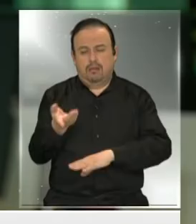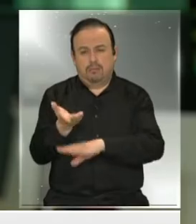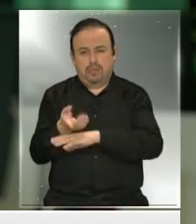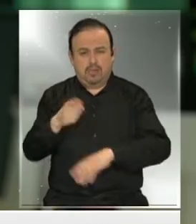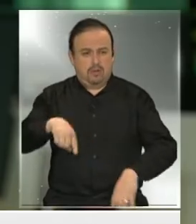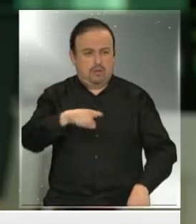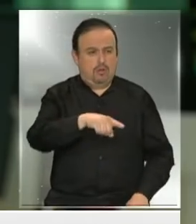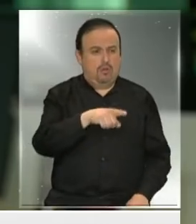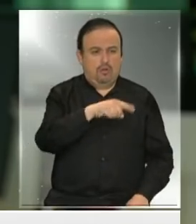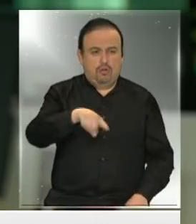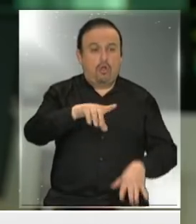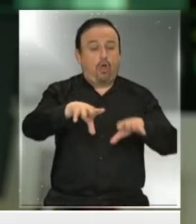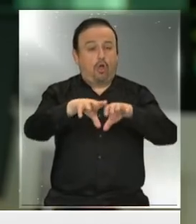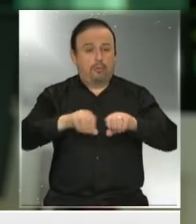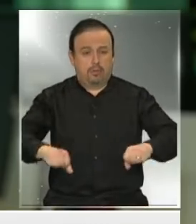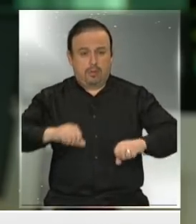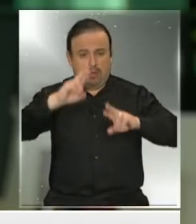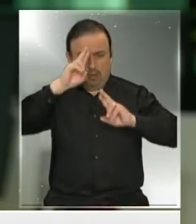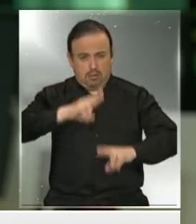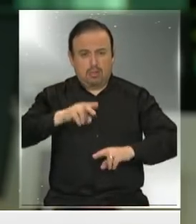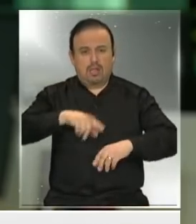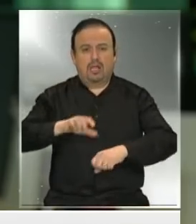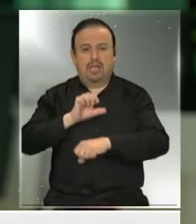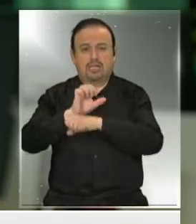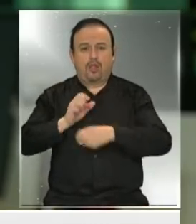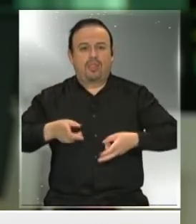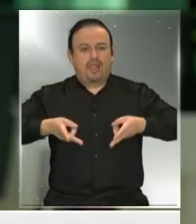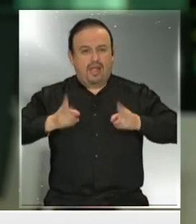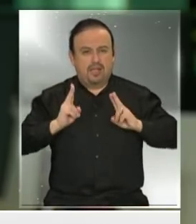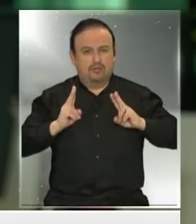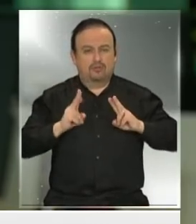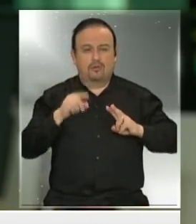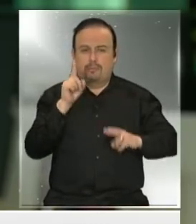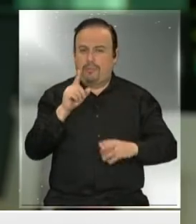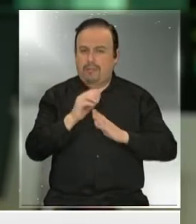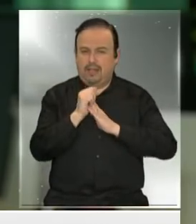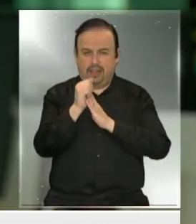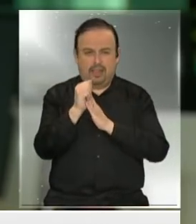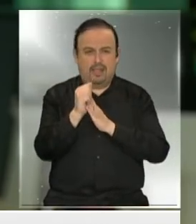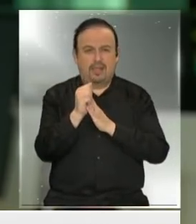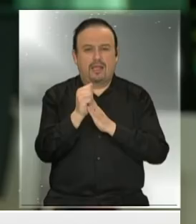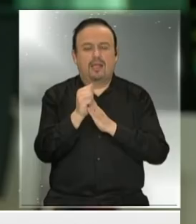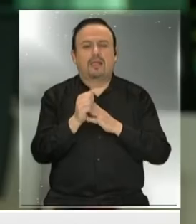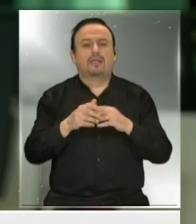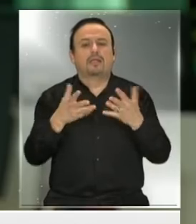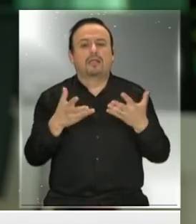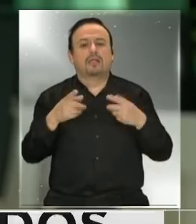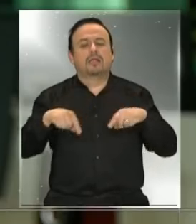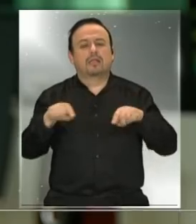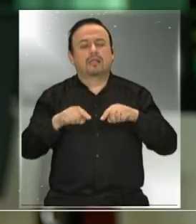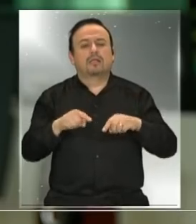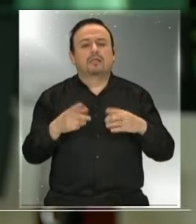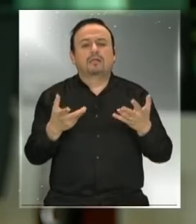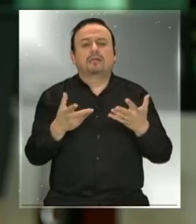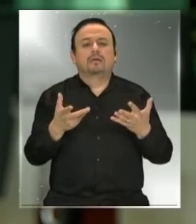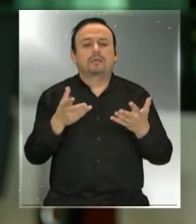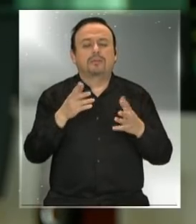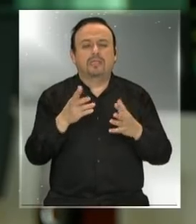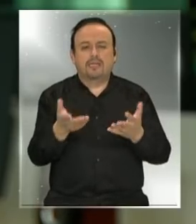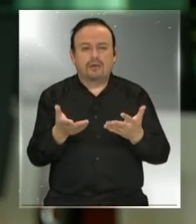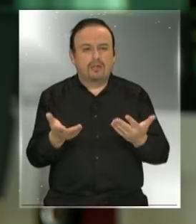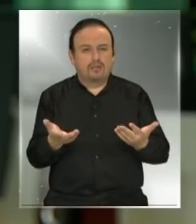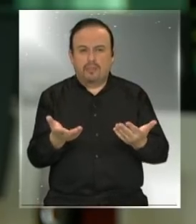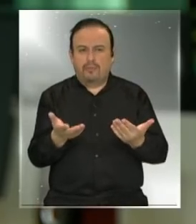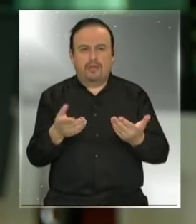todos los sectores un compromiso de respetar el estado de derecho primero el liderazgo lo segundo es empatizar con las personas